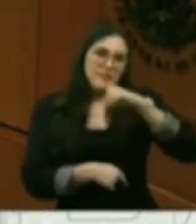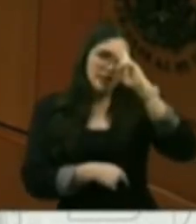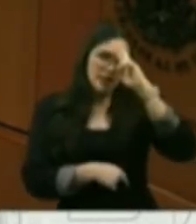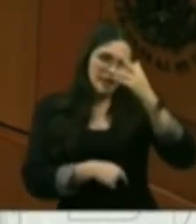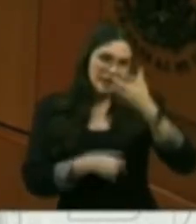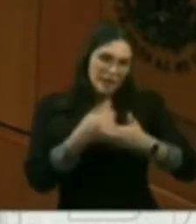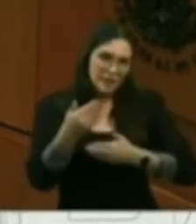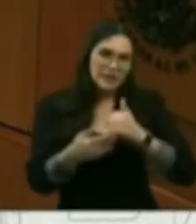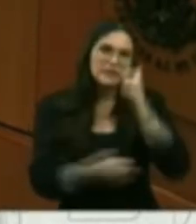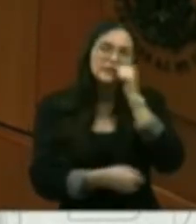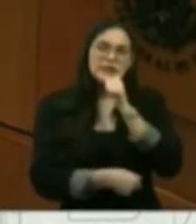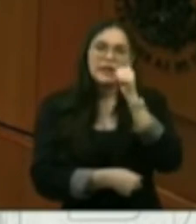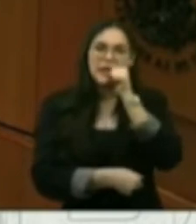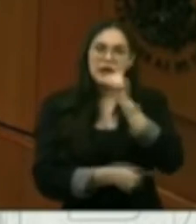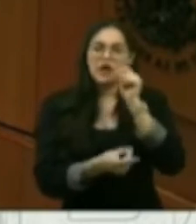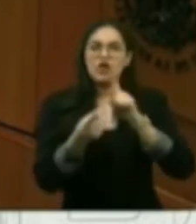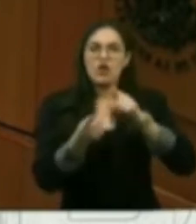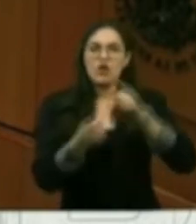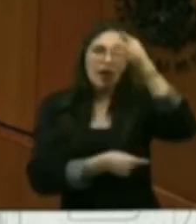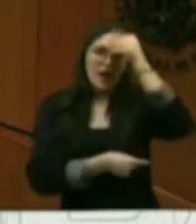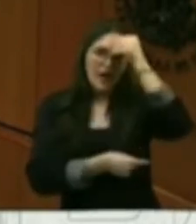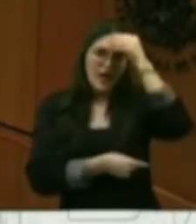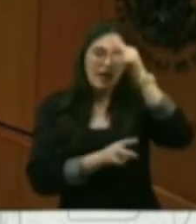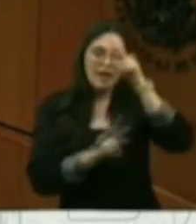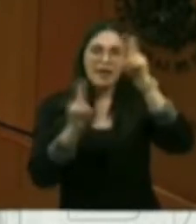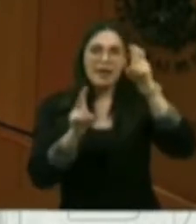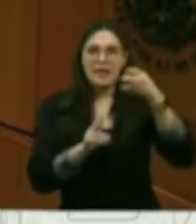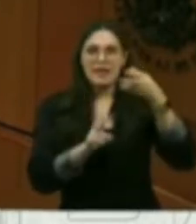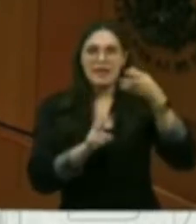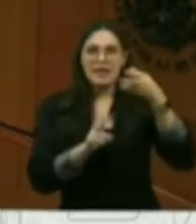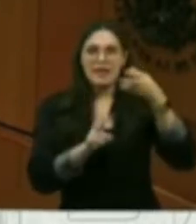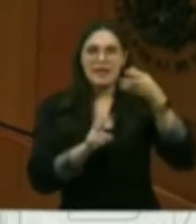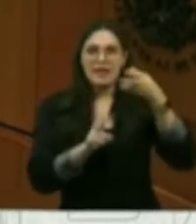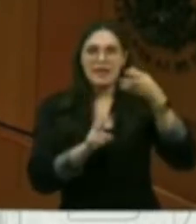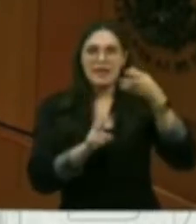donde aprendió tarea parlamentaria.